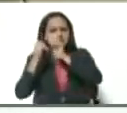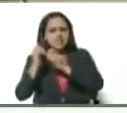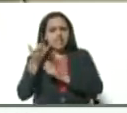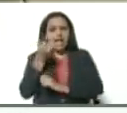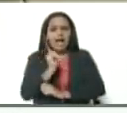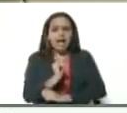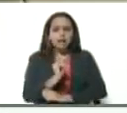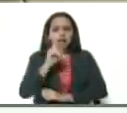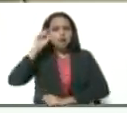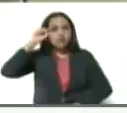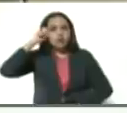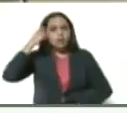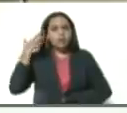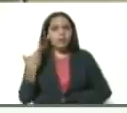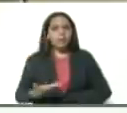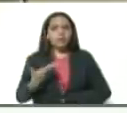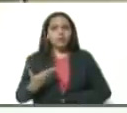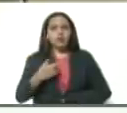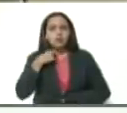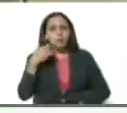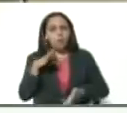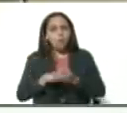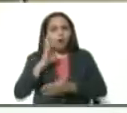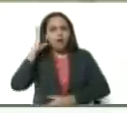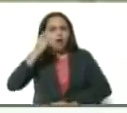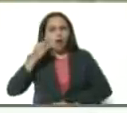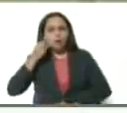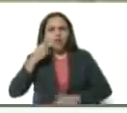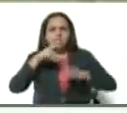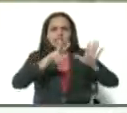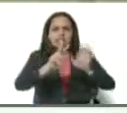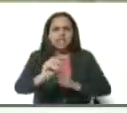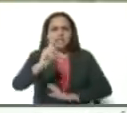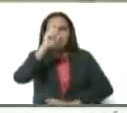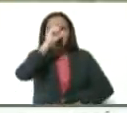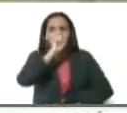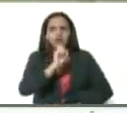huella. Muere joven, a los 70 años apenas.